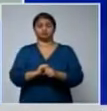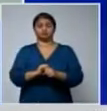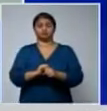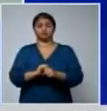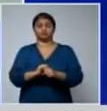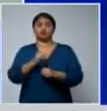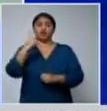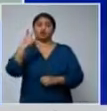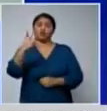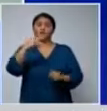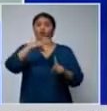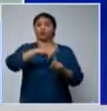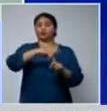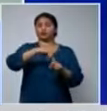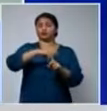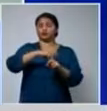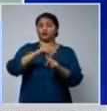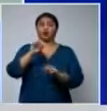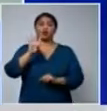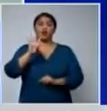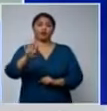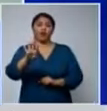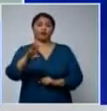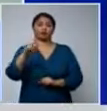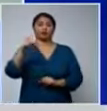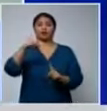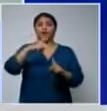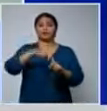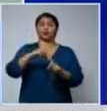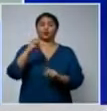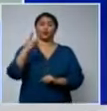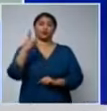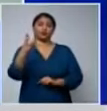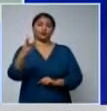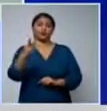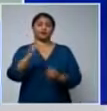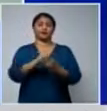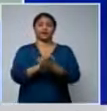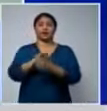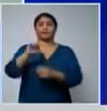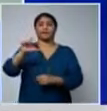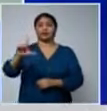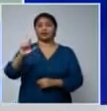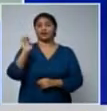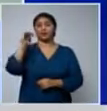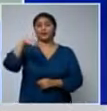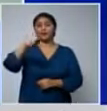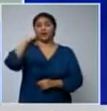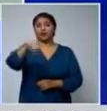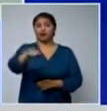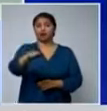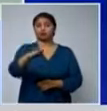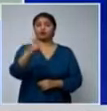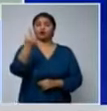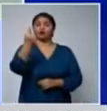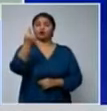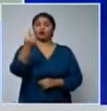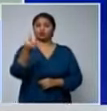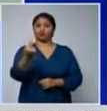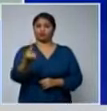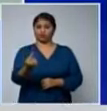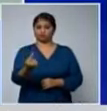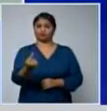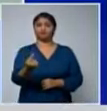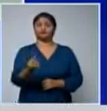Cristóbal 4, Caimito 3, y Mariel y Vallahonda confirman un caso autóctono cada